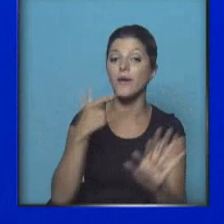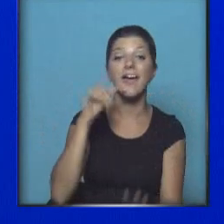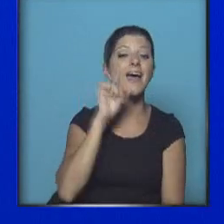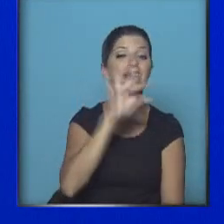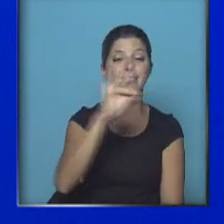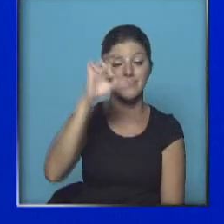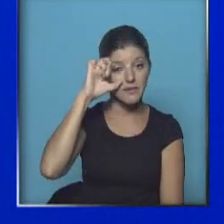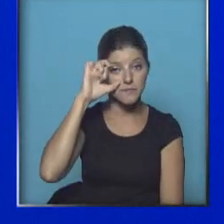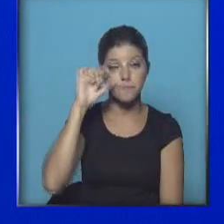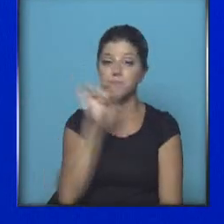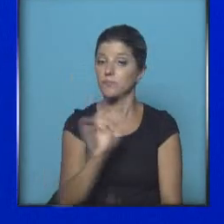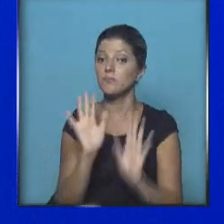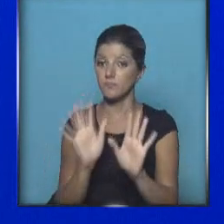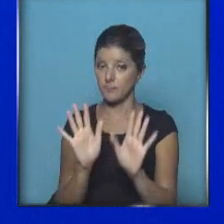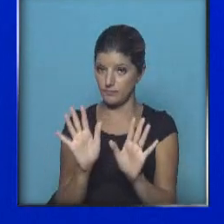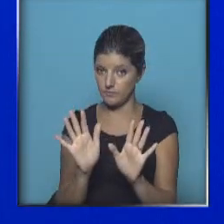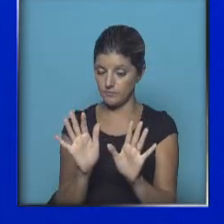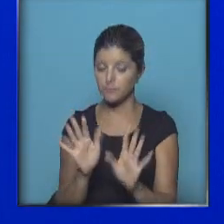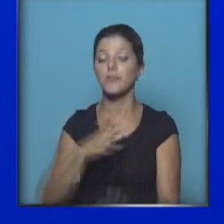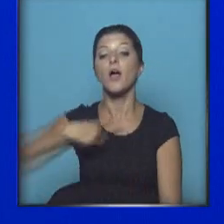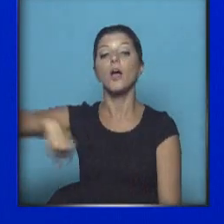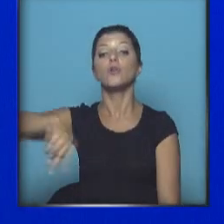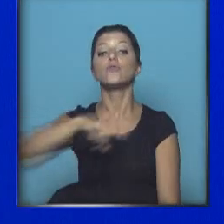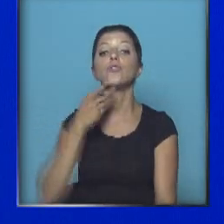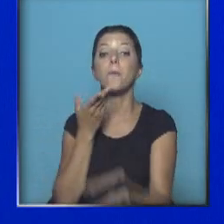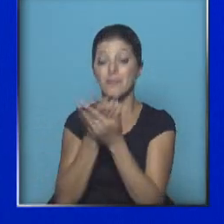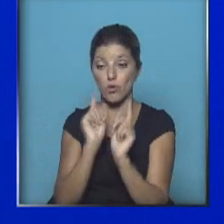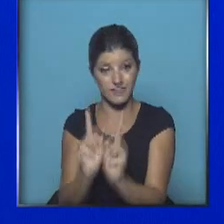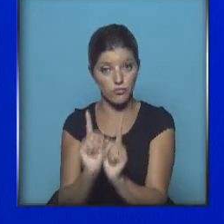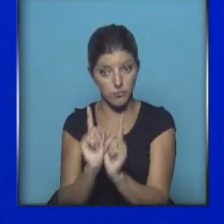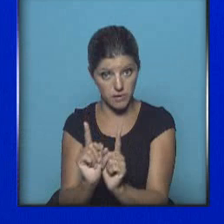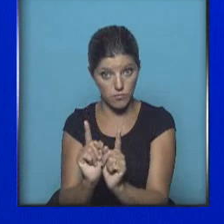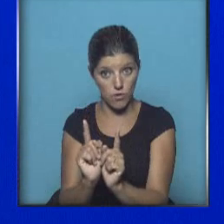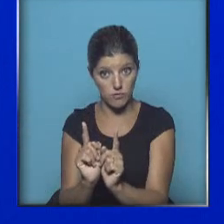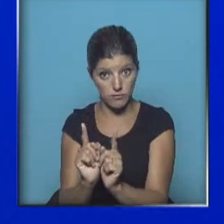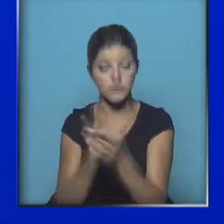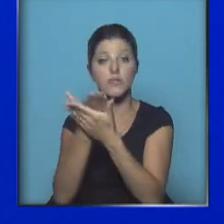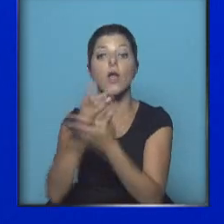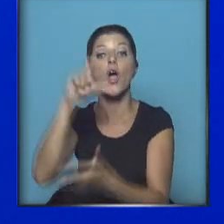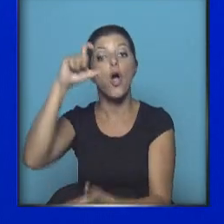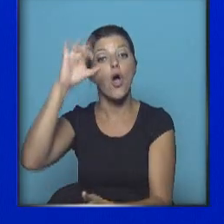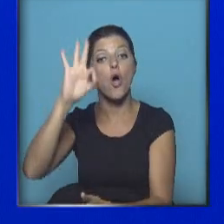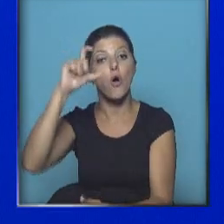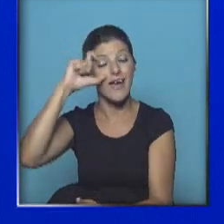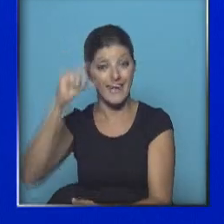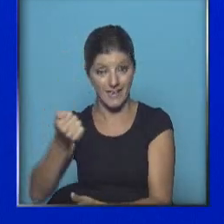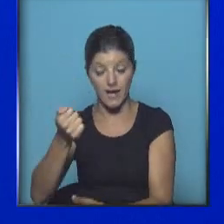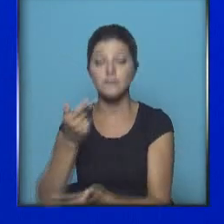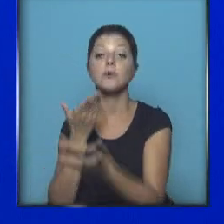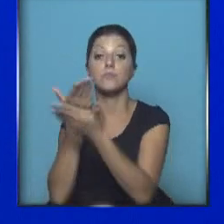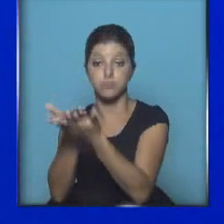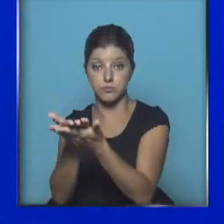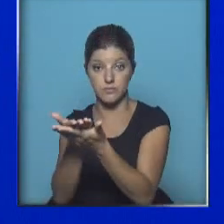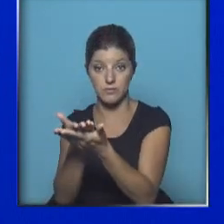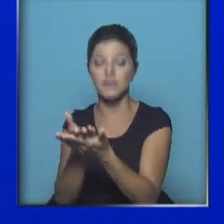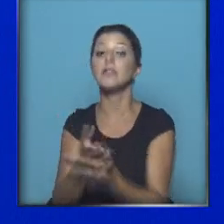están sometidos a esas pautas. Nosotros planteamos eso ante la OEA, ante la Comisión Interamericana. El Estado